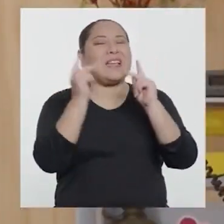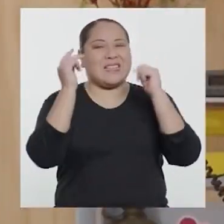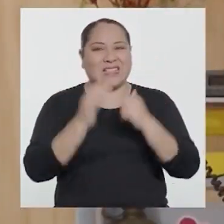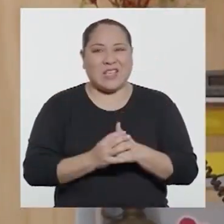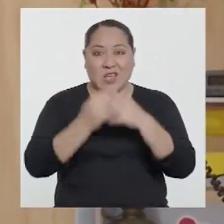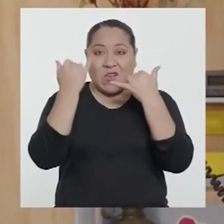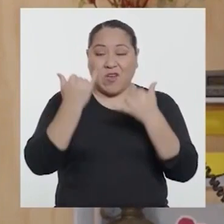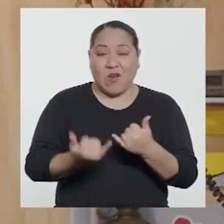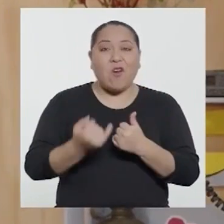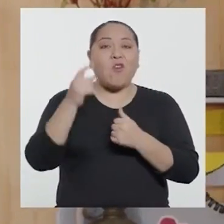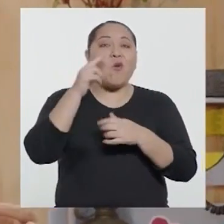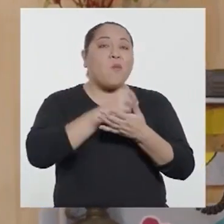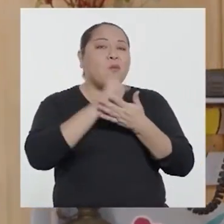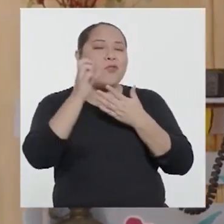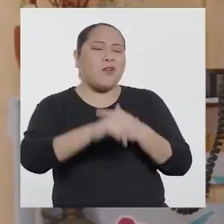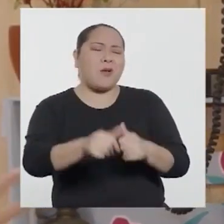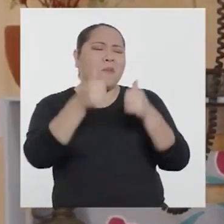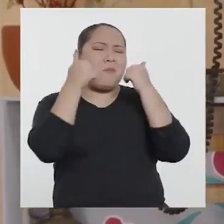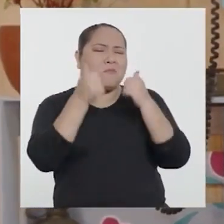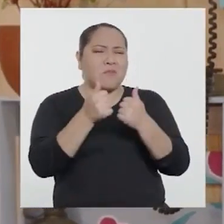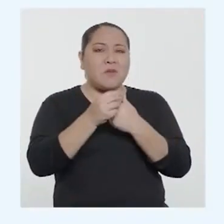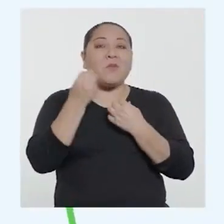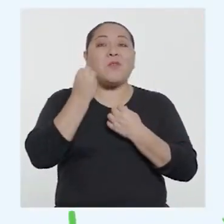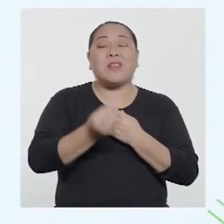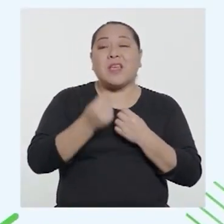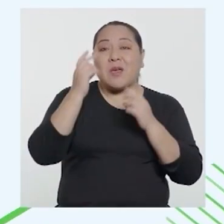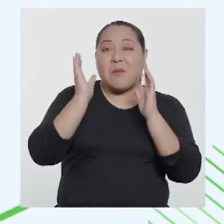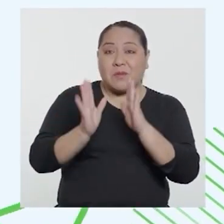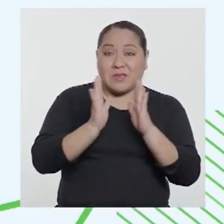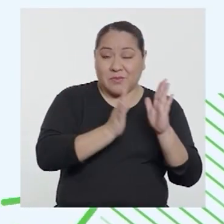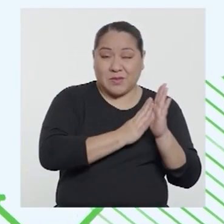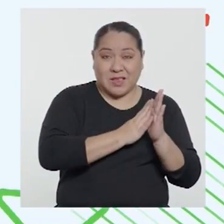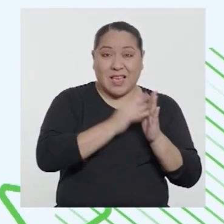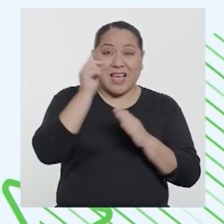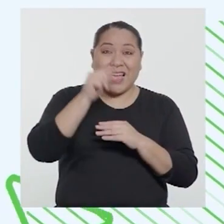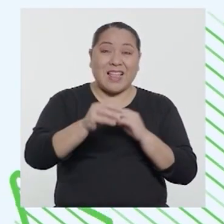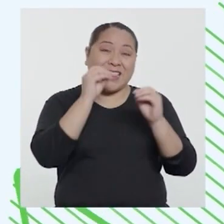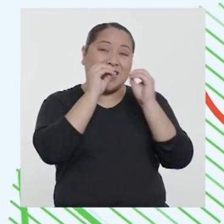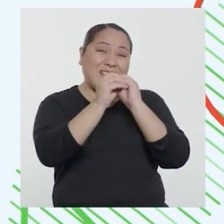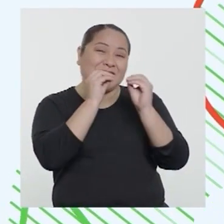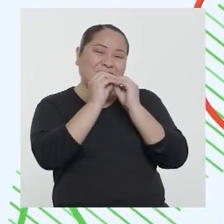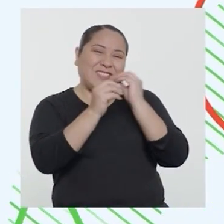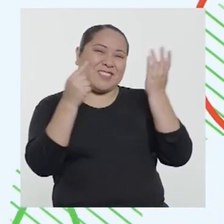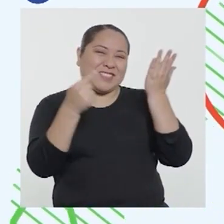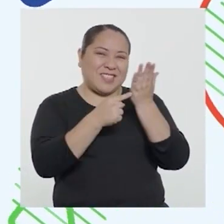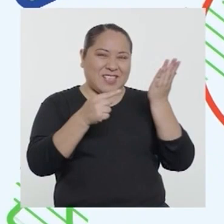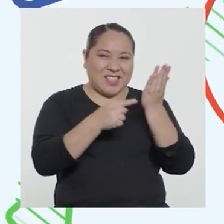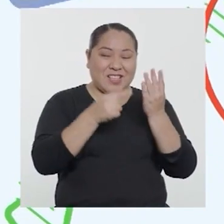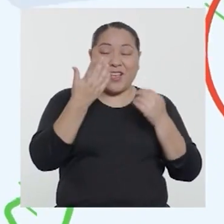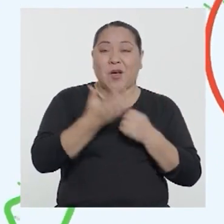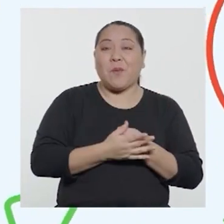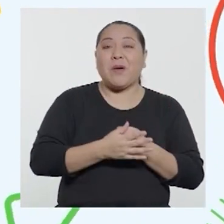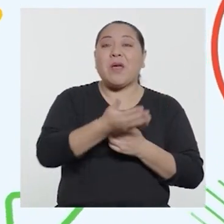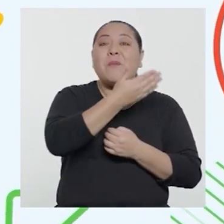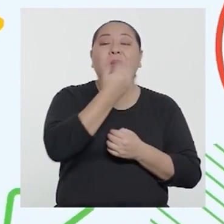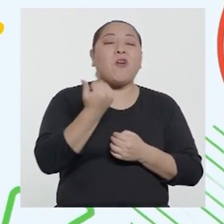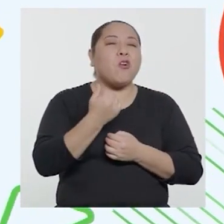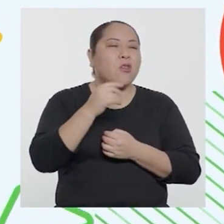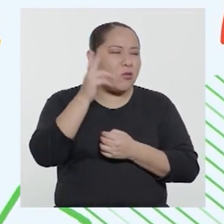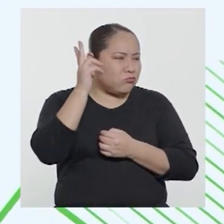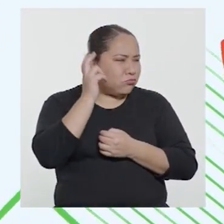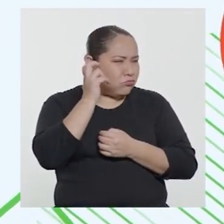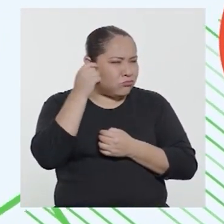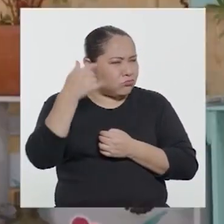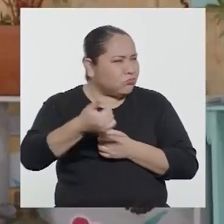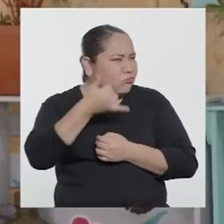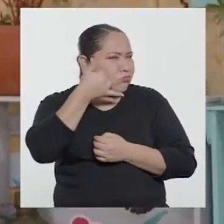¡Perfecto! Hoy tenemos un programa genial porque vamos a elaborar nuestra solución tecnológica para mejorar